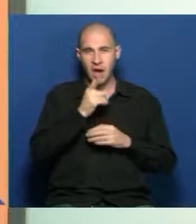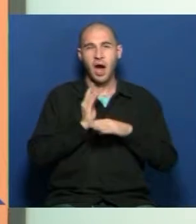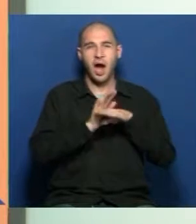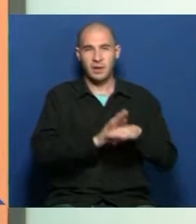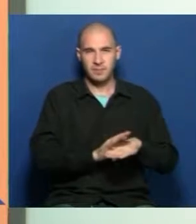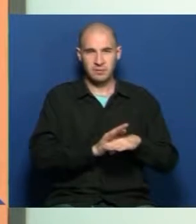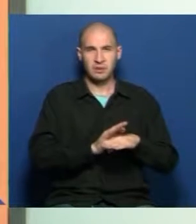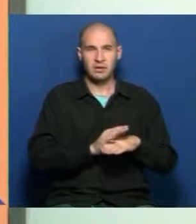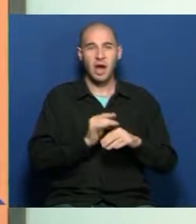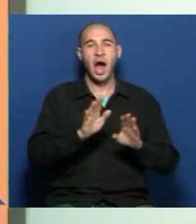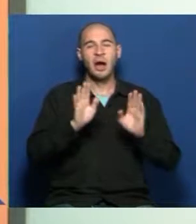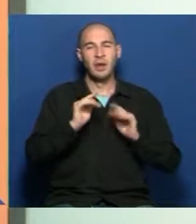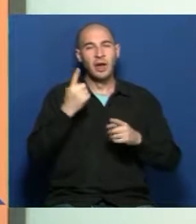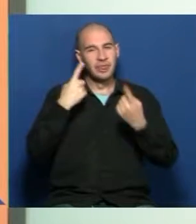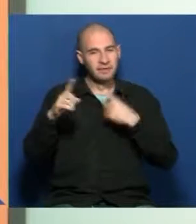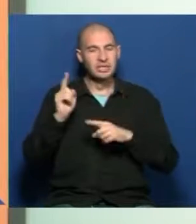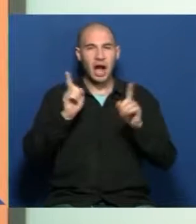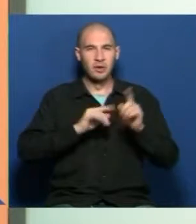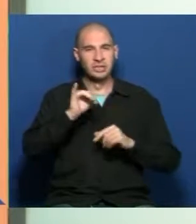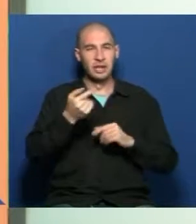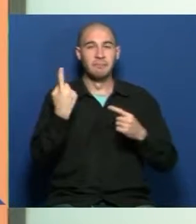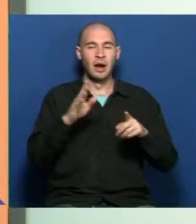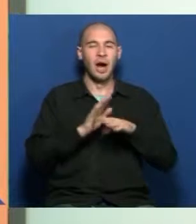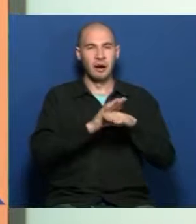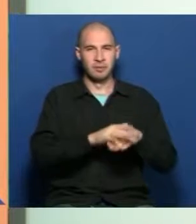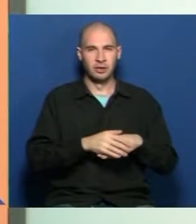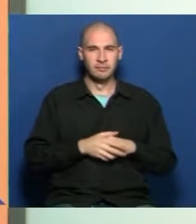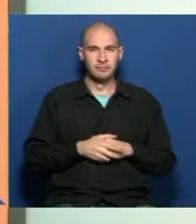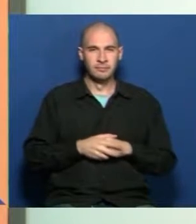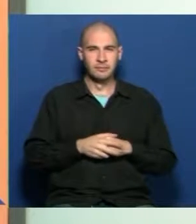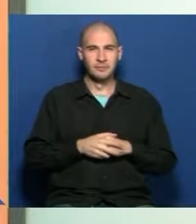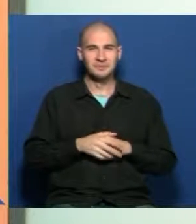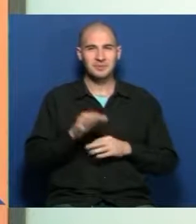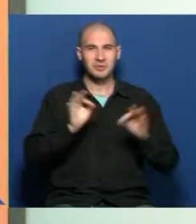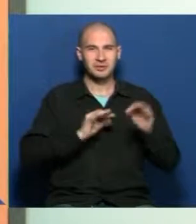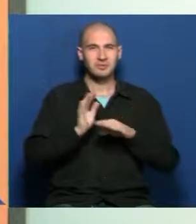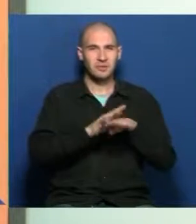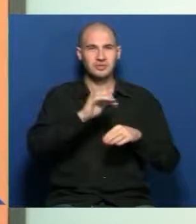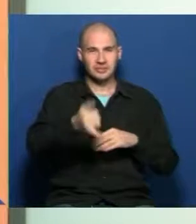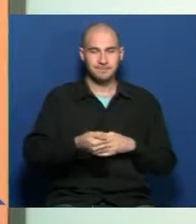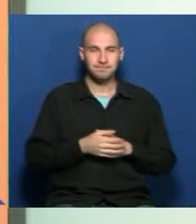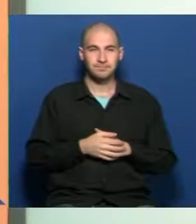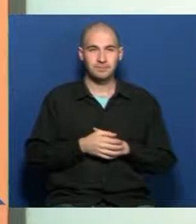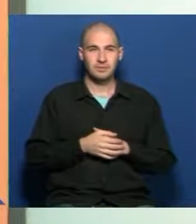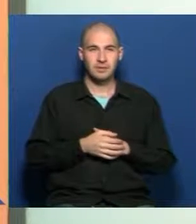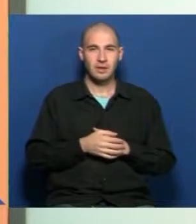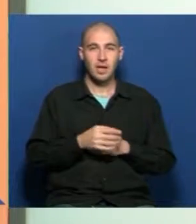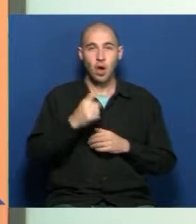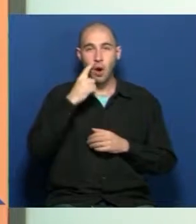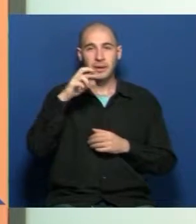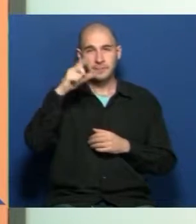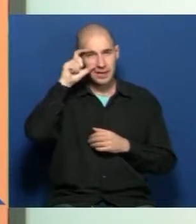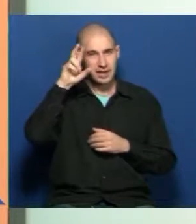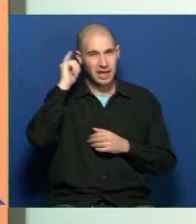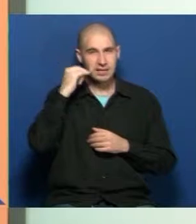acompañar, puede tener algunas diferencias puntuales, pero va a acompañar el proyecto. Con Guillermo Pereira, lo